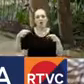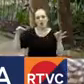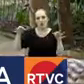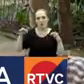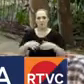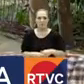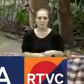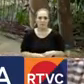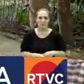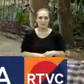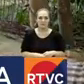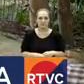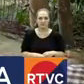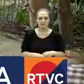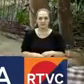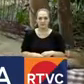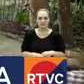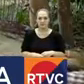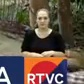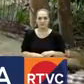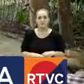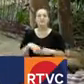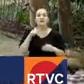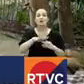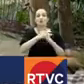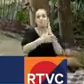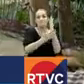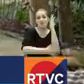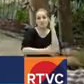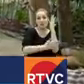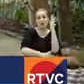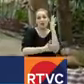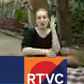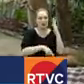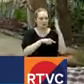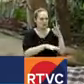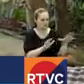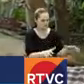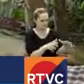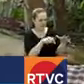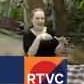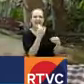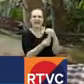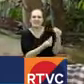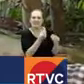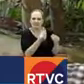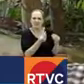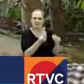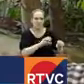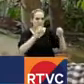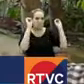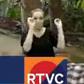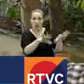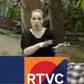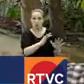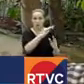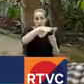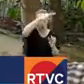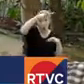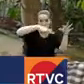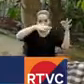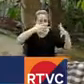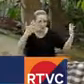la utilización del residuo del cultivo de la piña que queda pues post cosecha acá en el municipio de Lebrija, Santander, para